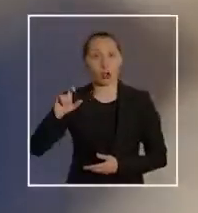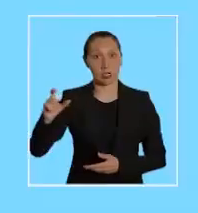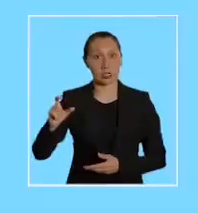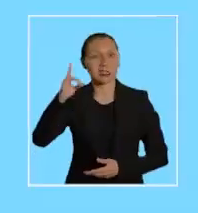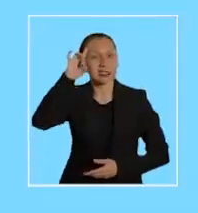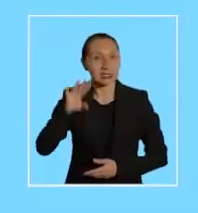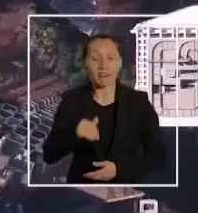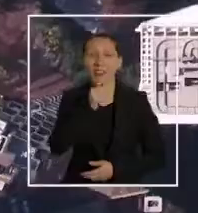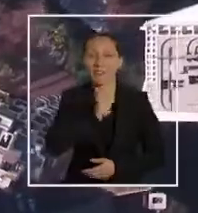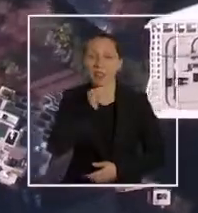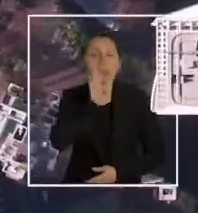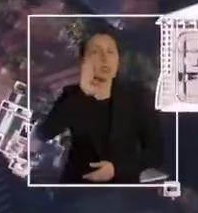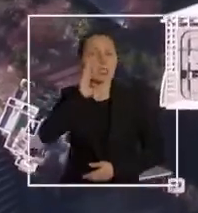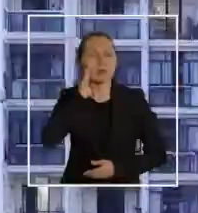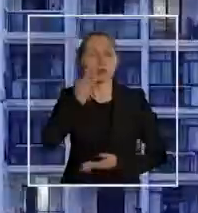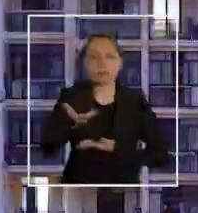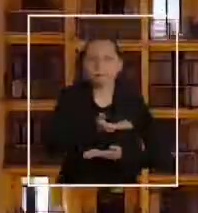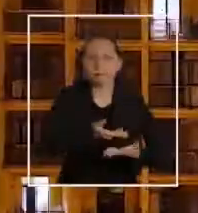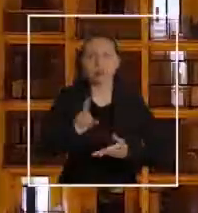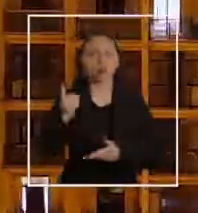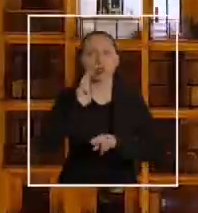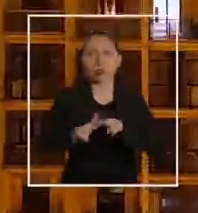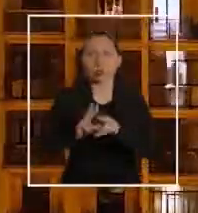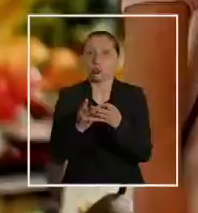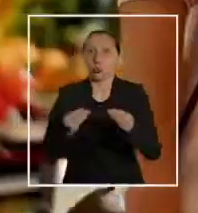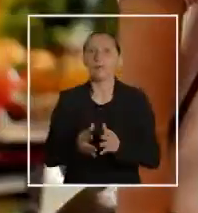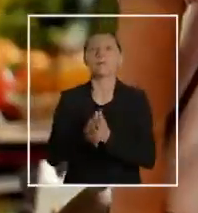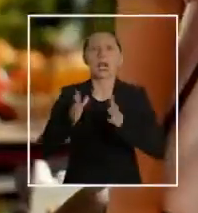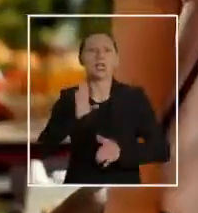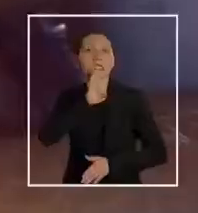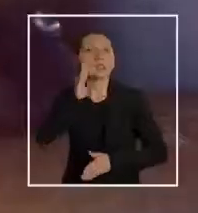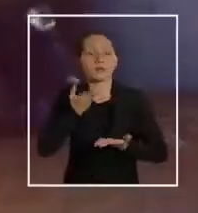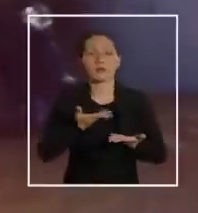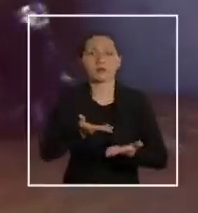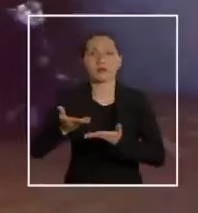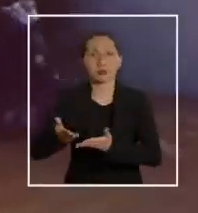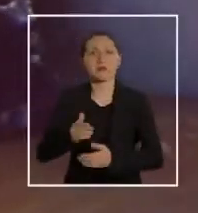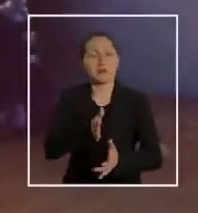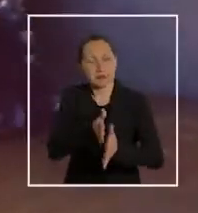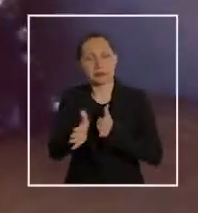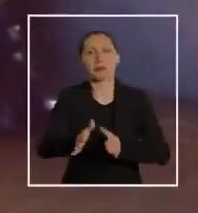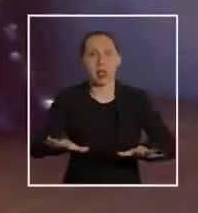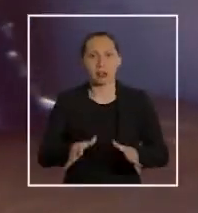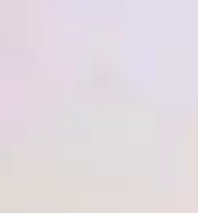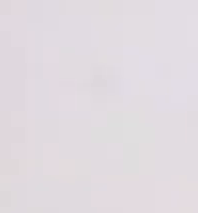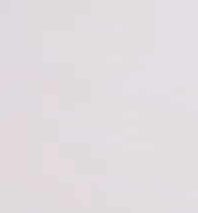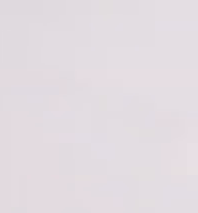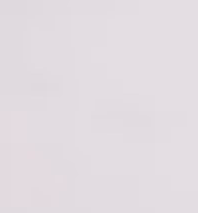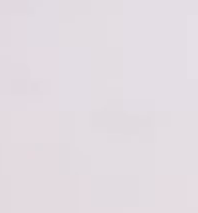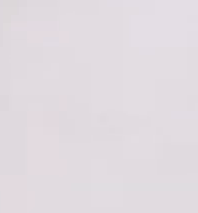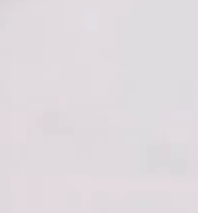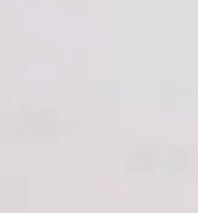Carolina Goic sabe que la falta de decencia solo se soluciona con más decencia y se atreve a hacerlo.